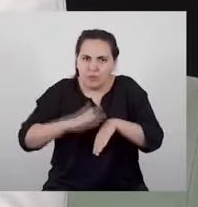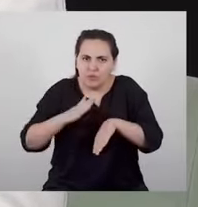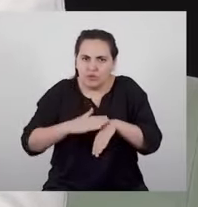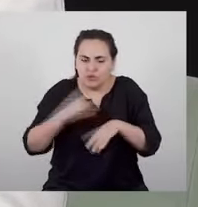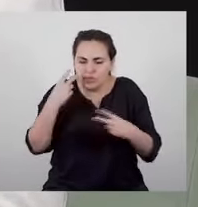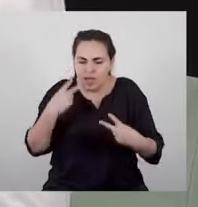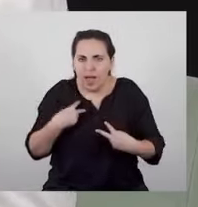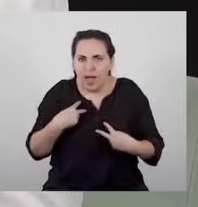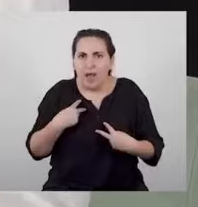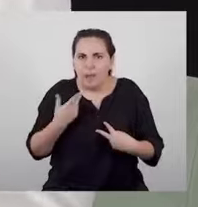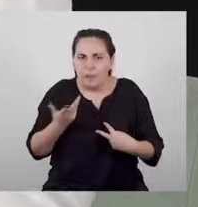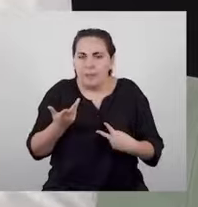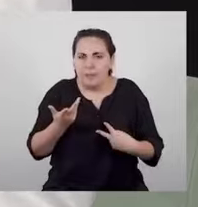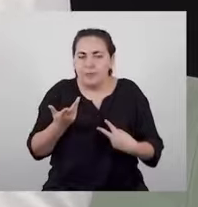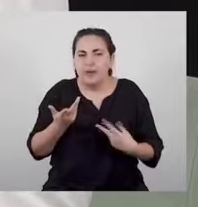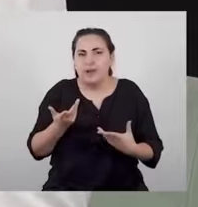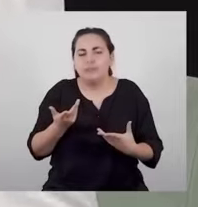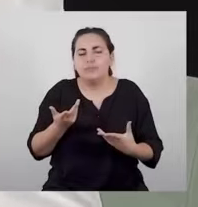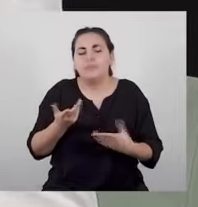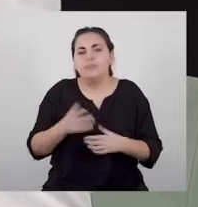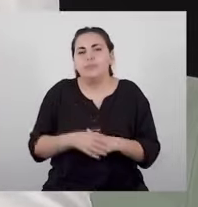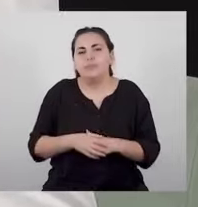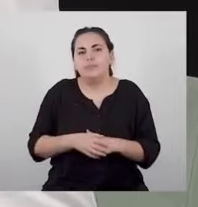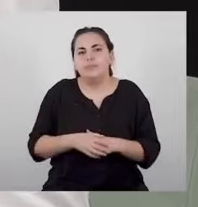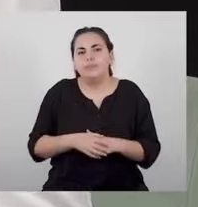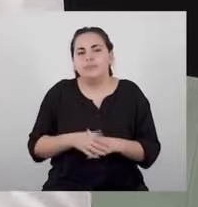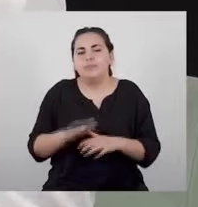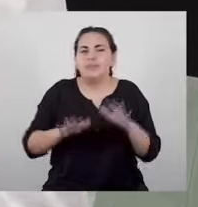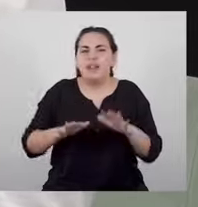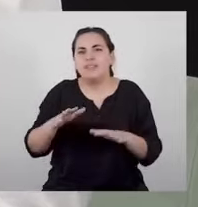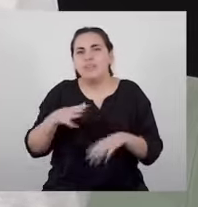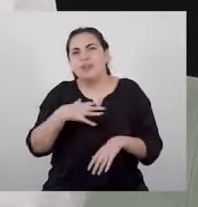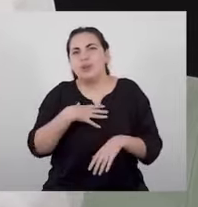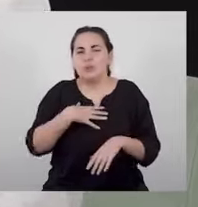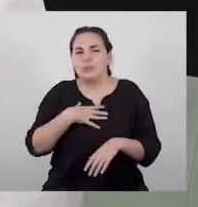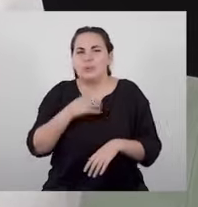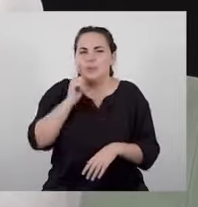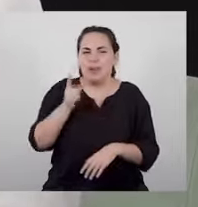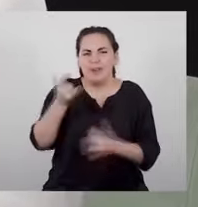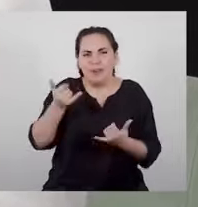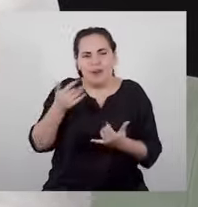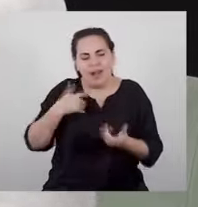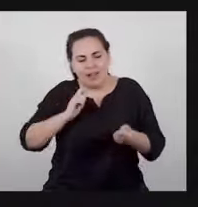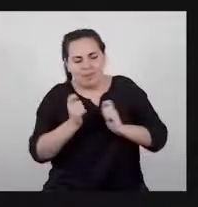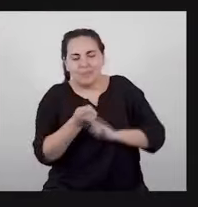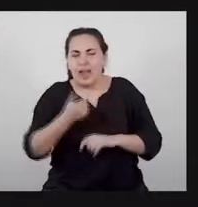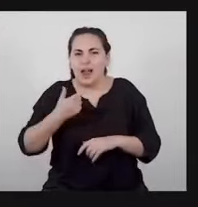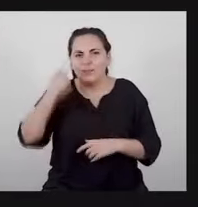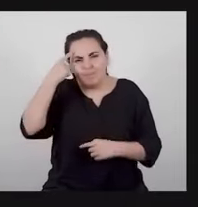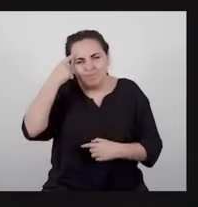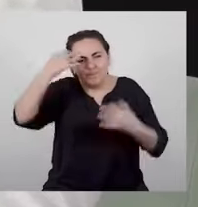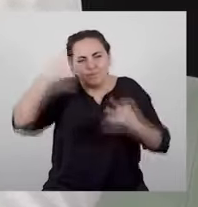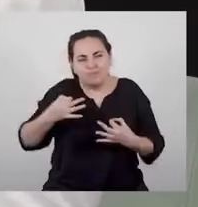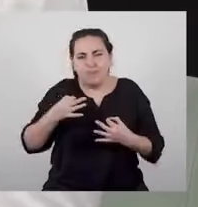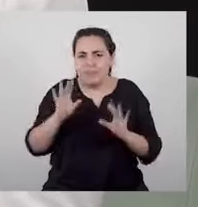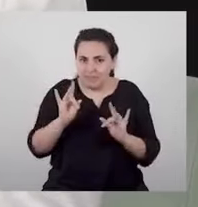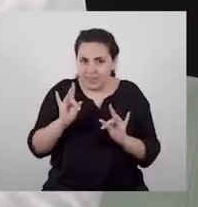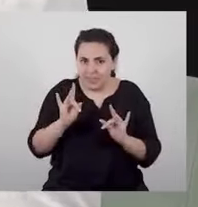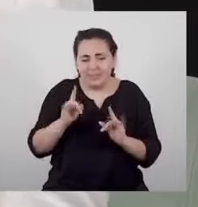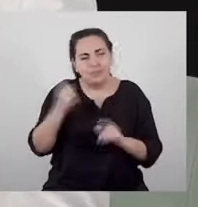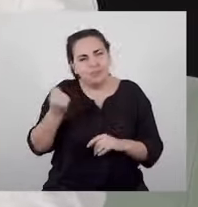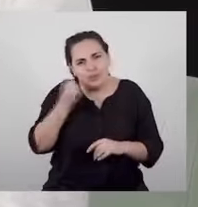quizás nosotros convivimos con ciertas conductas que son inseguras y nos cuesta cambiarlas pero además comprometer a los